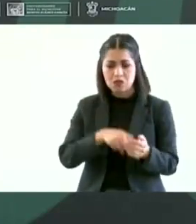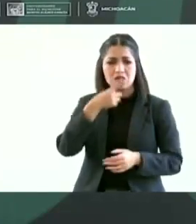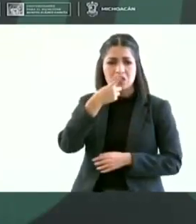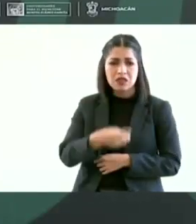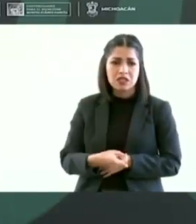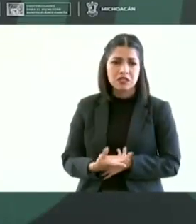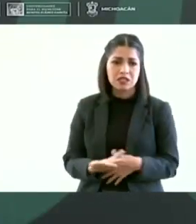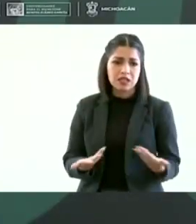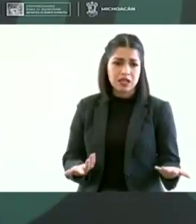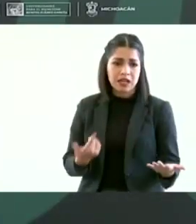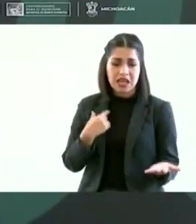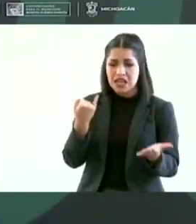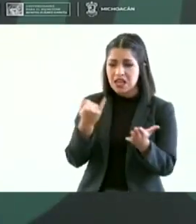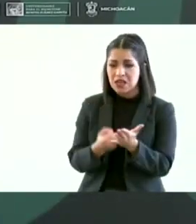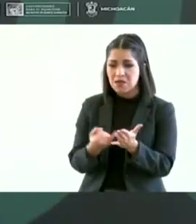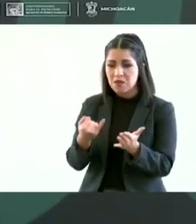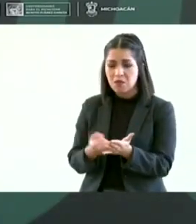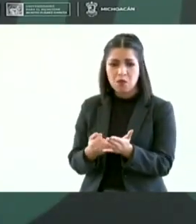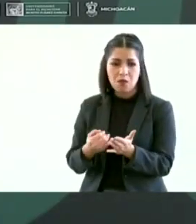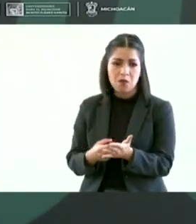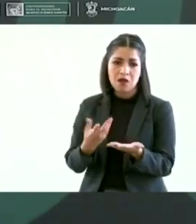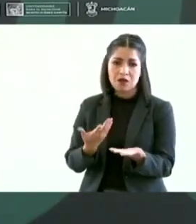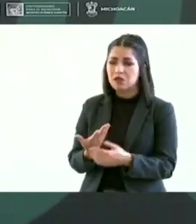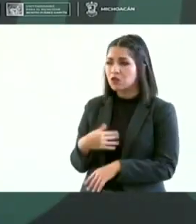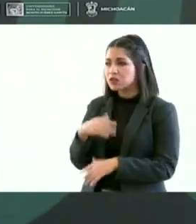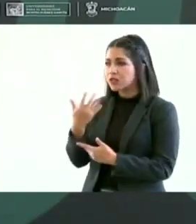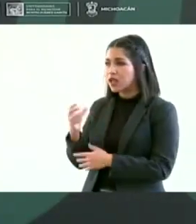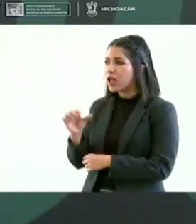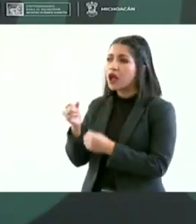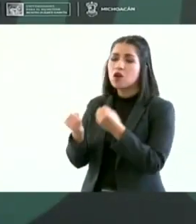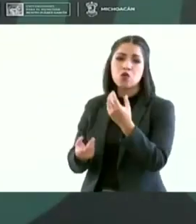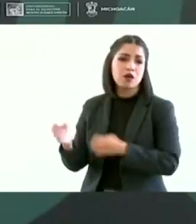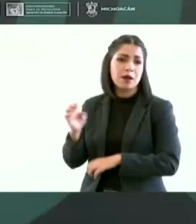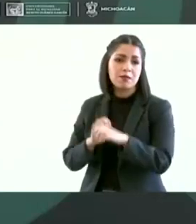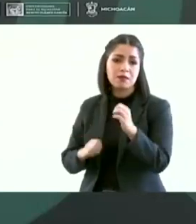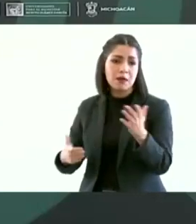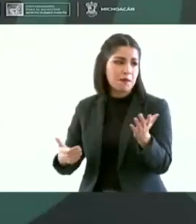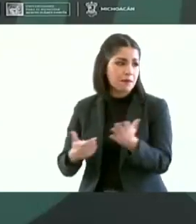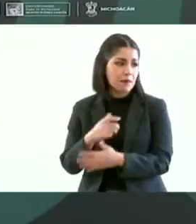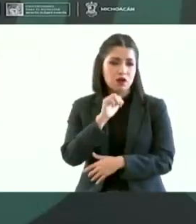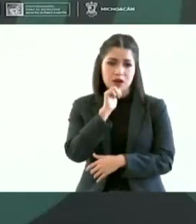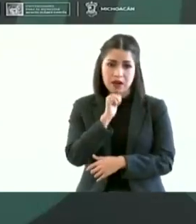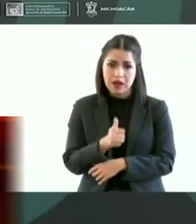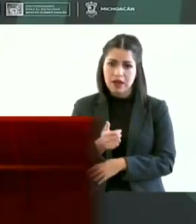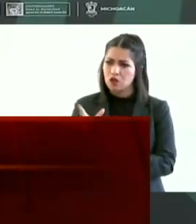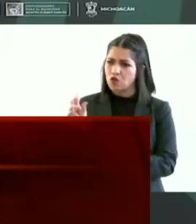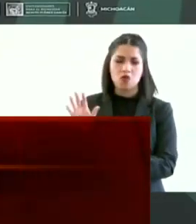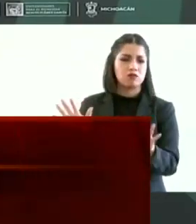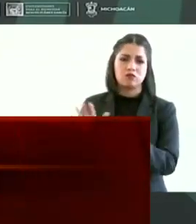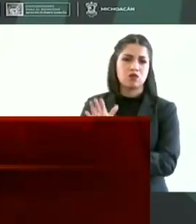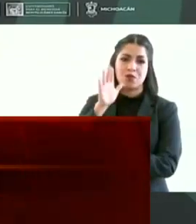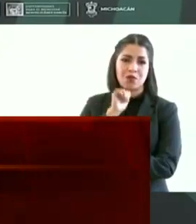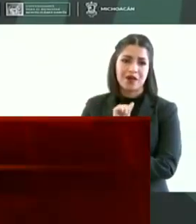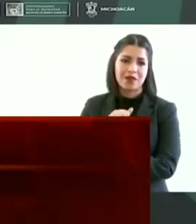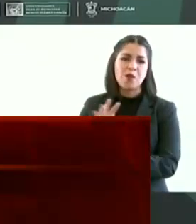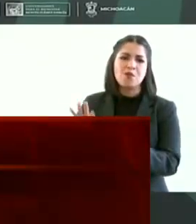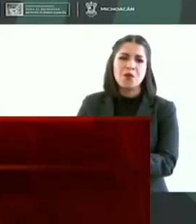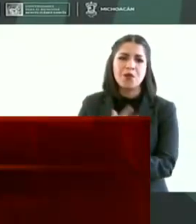condonar los impuestos. ¿Saben qué pasaba? De que los de mero